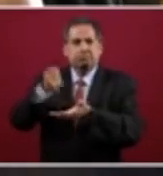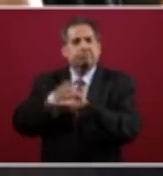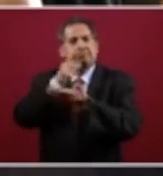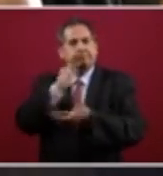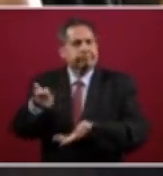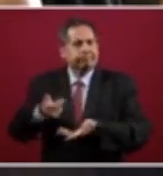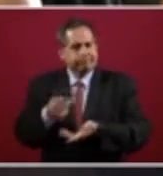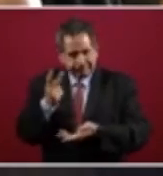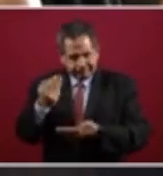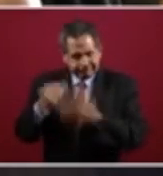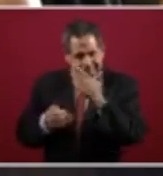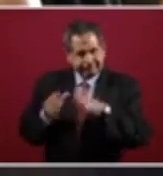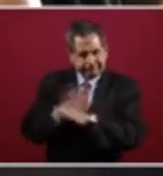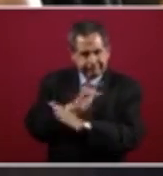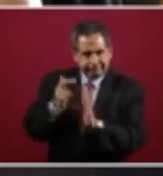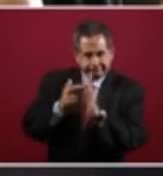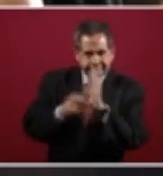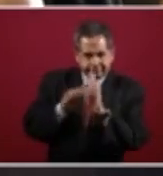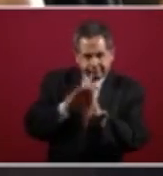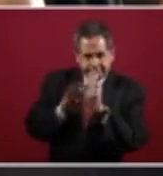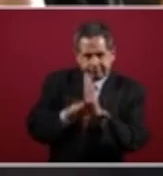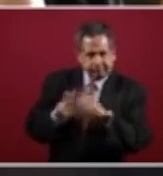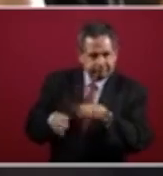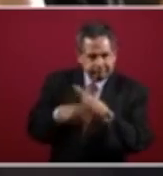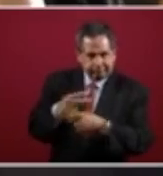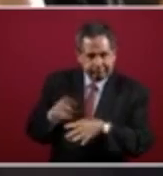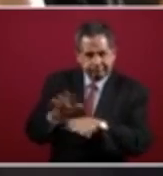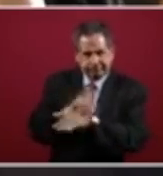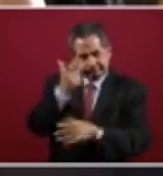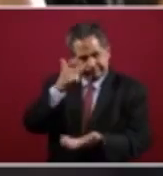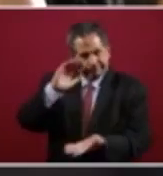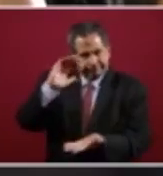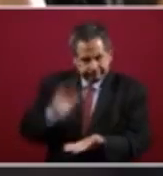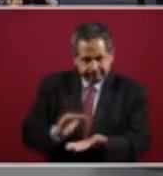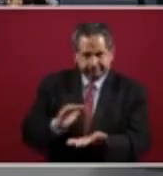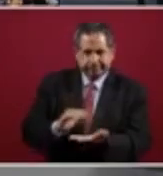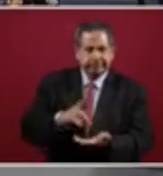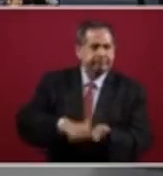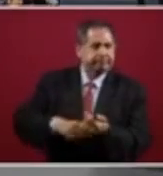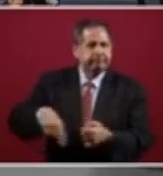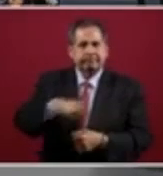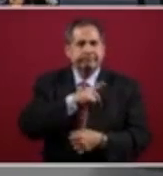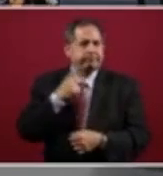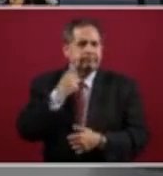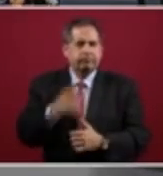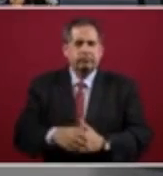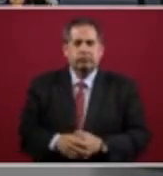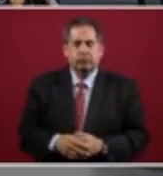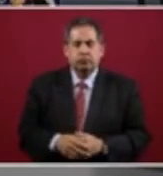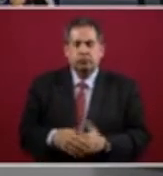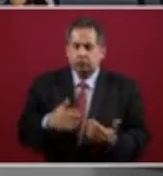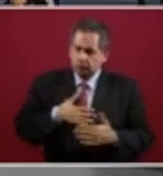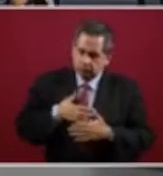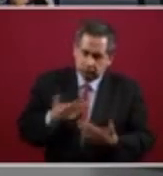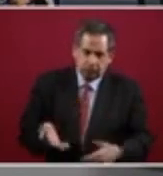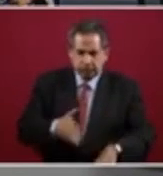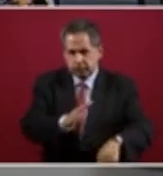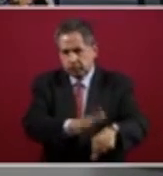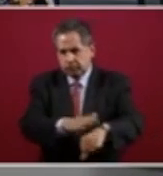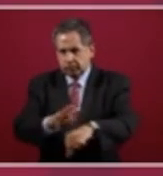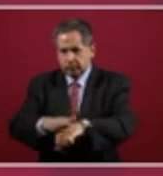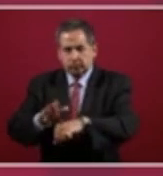cambios que se necesitan, las reformas que se necesitan para disminuir el costo de la política electoral? Bueno, hago un llamado a